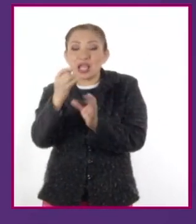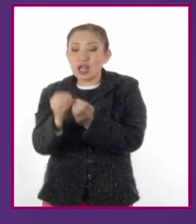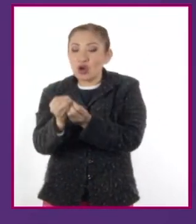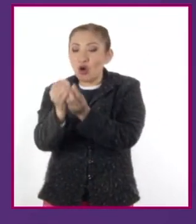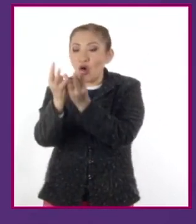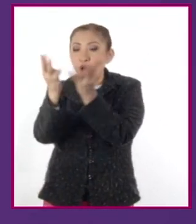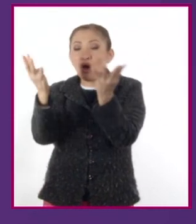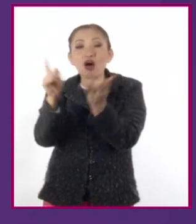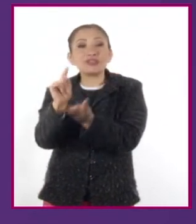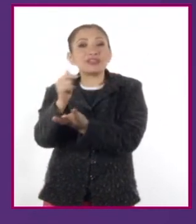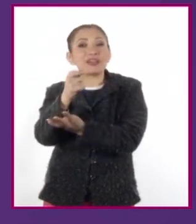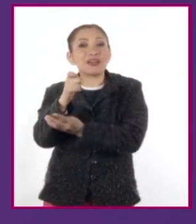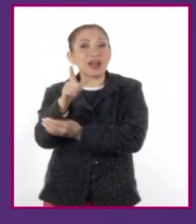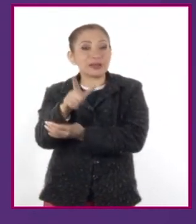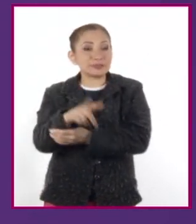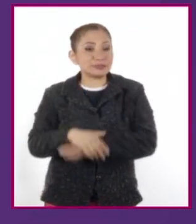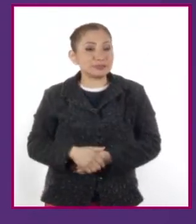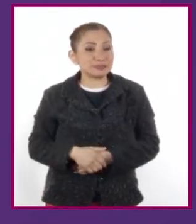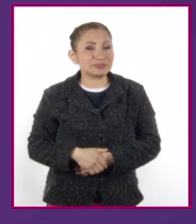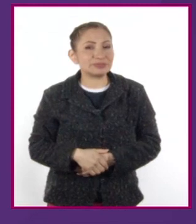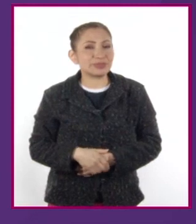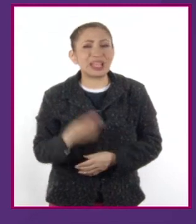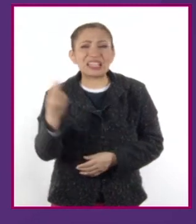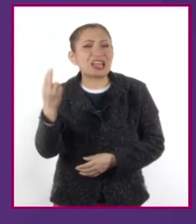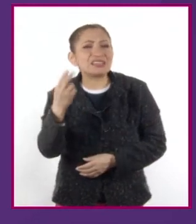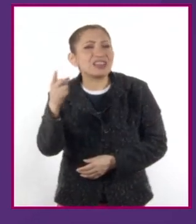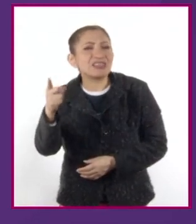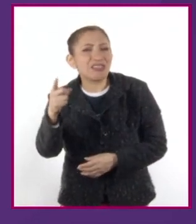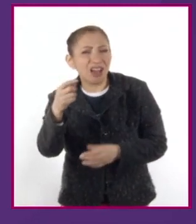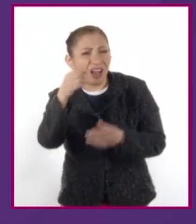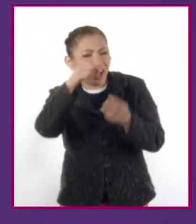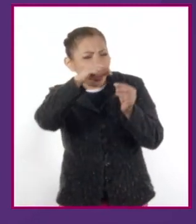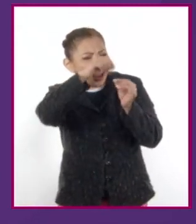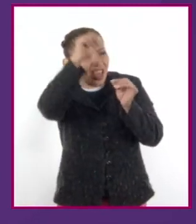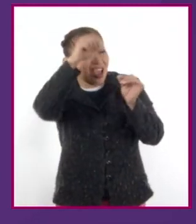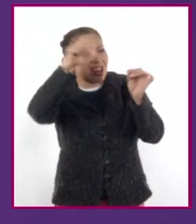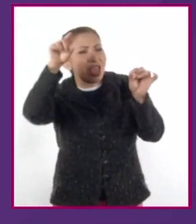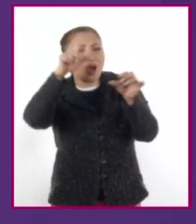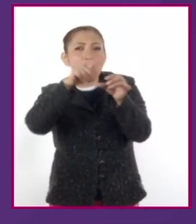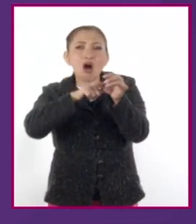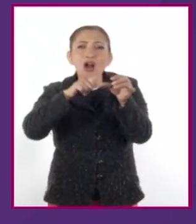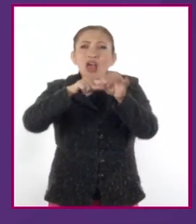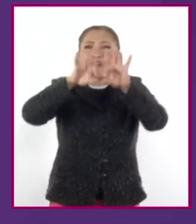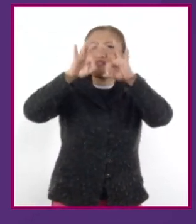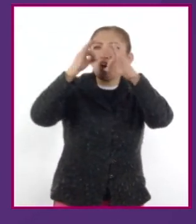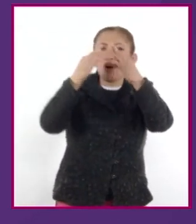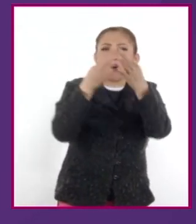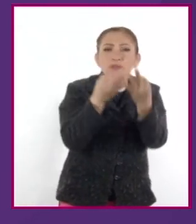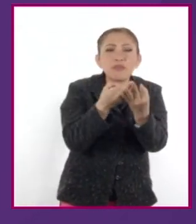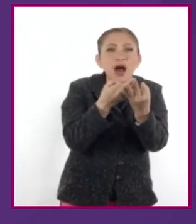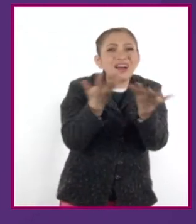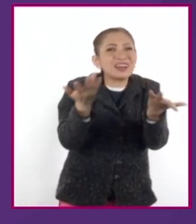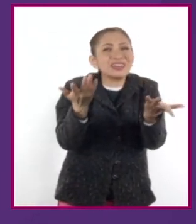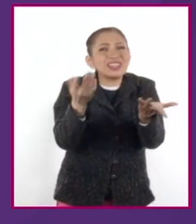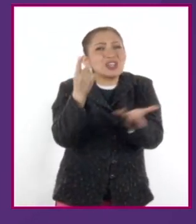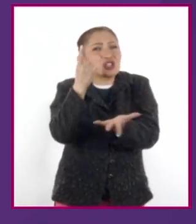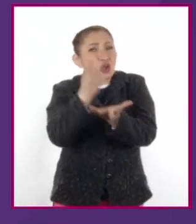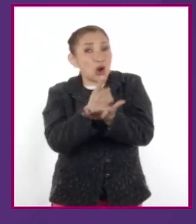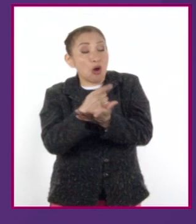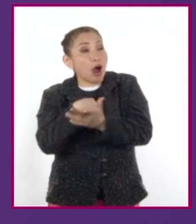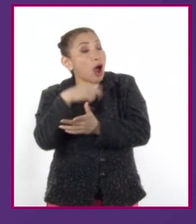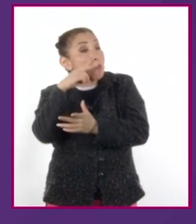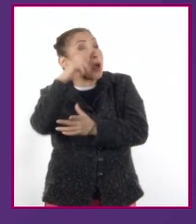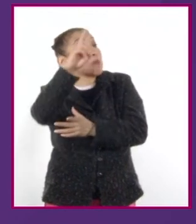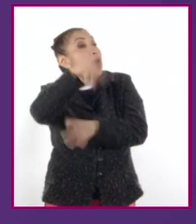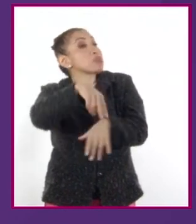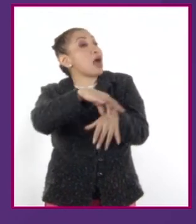los trigales, que requiere líneas y color y forma y que solo admite